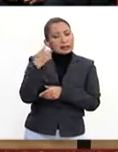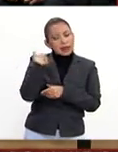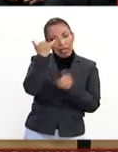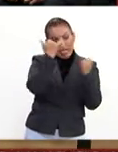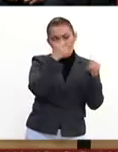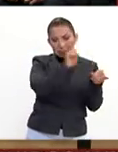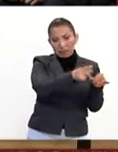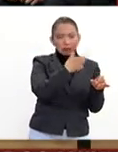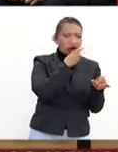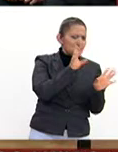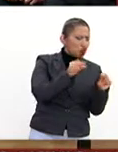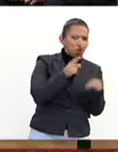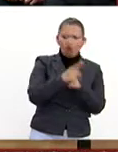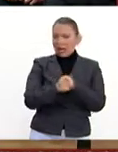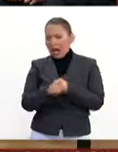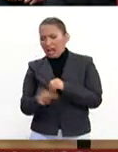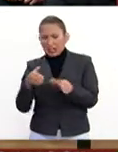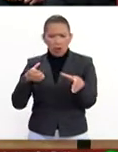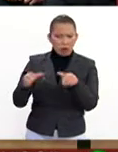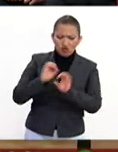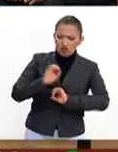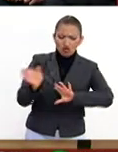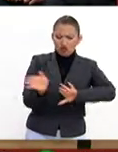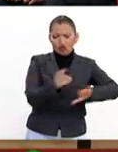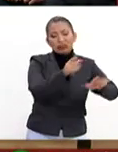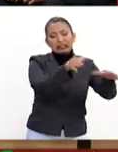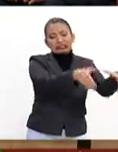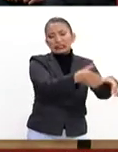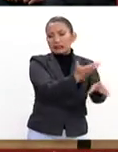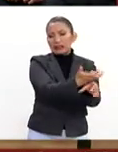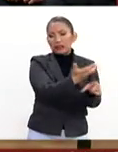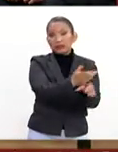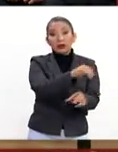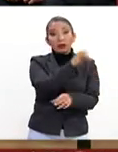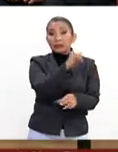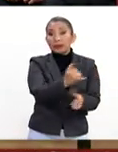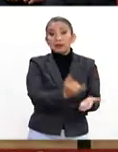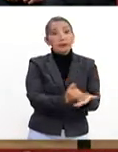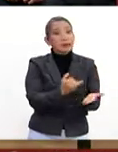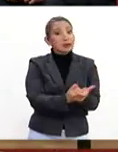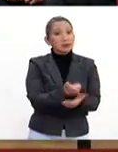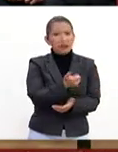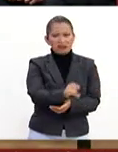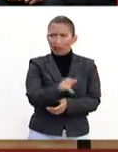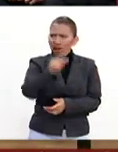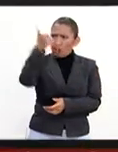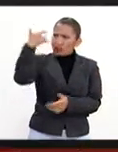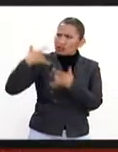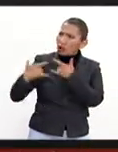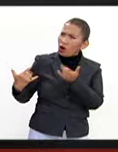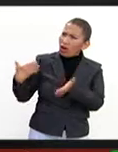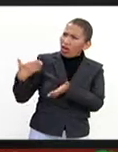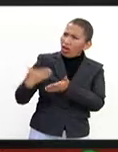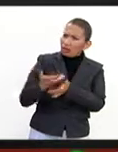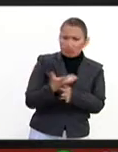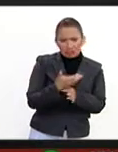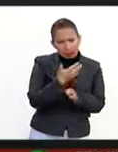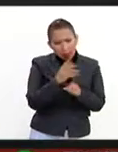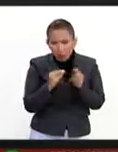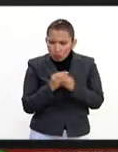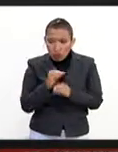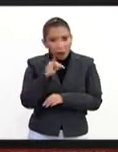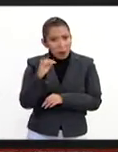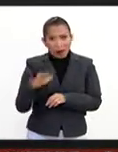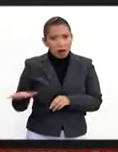teoría que les digo, que dice que no va a afectar al comercio, lo cierto es que nunca se ha implementado un impuesto de esta naturaleza, ya no digamos en Estados Unidos, sino en el